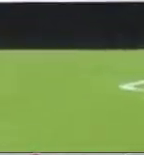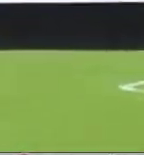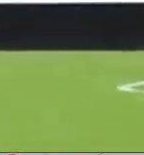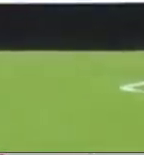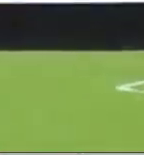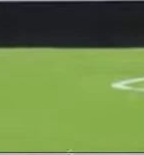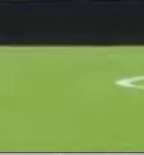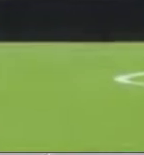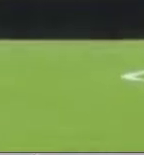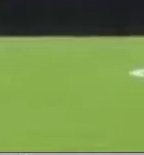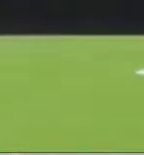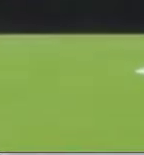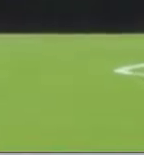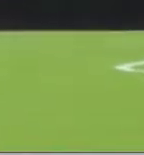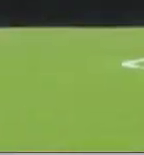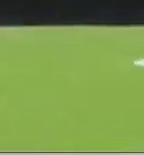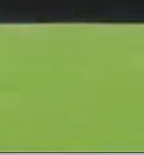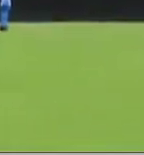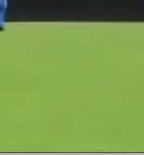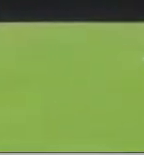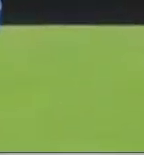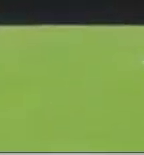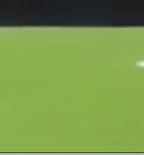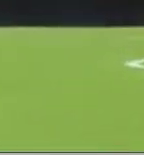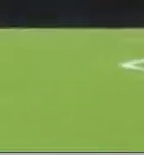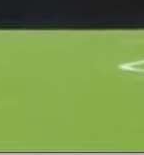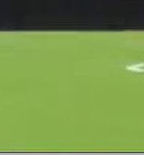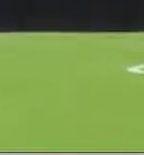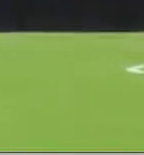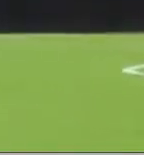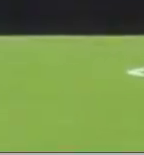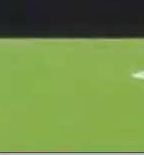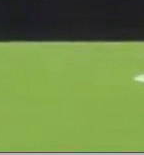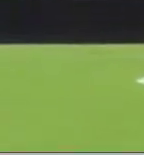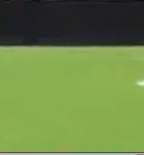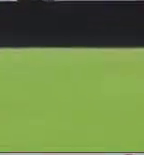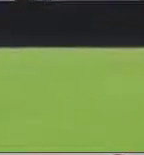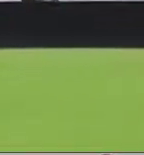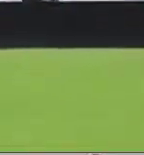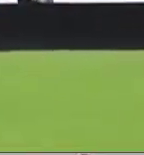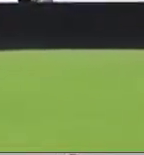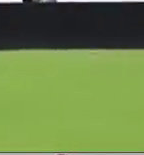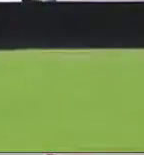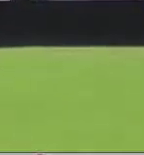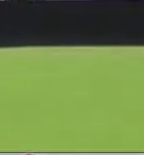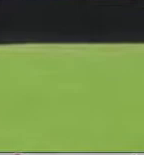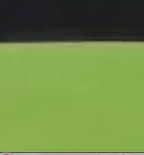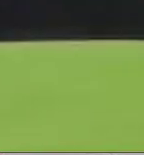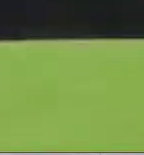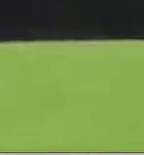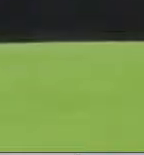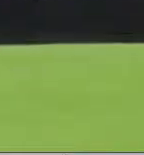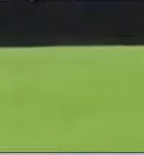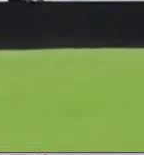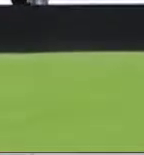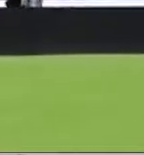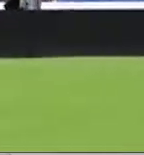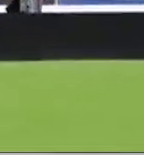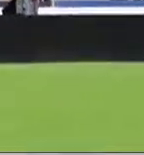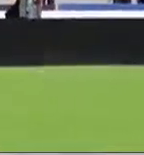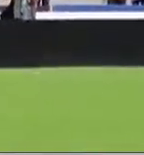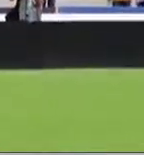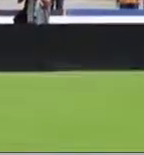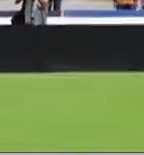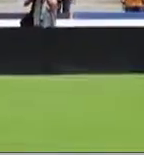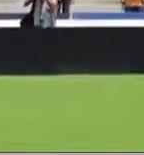de Pumas. Sí, soy de Pumas, sí, soy de casa. El Picolín, que fue la última pues estrella, el último ídolo,